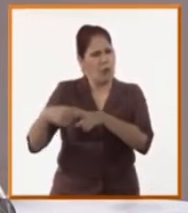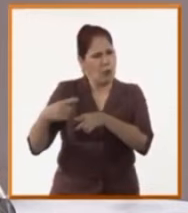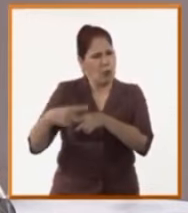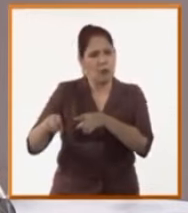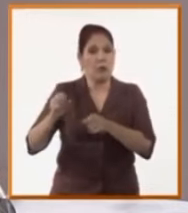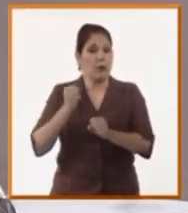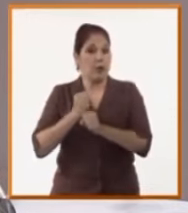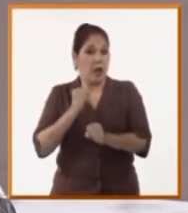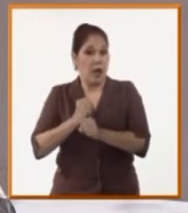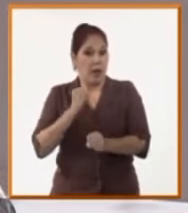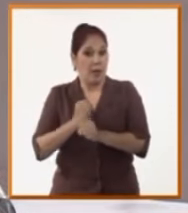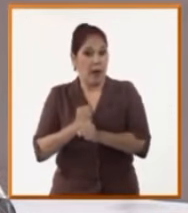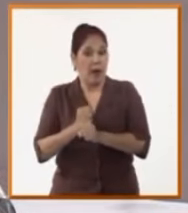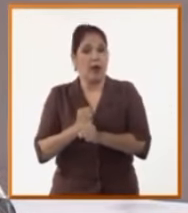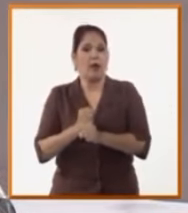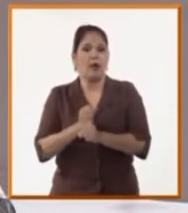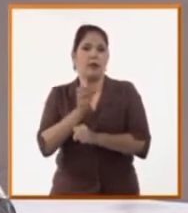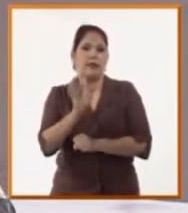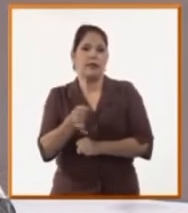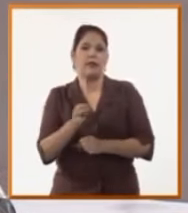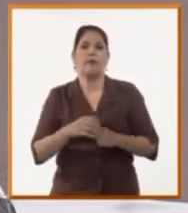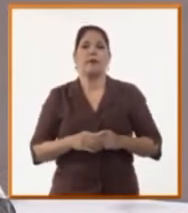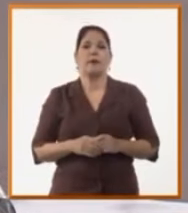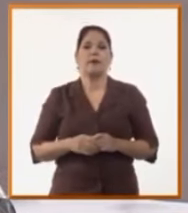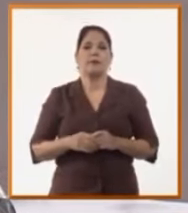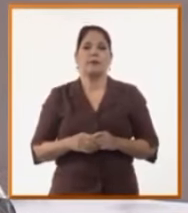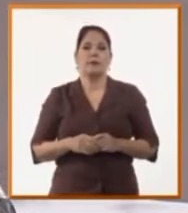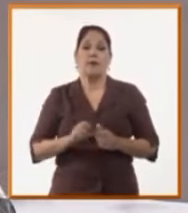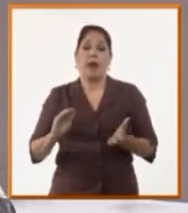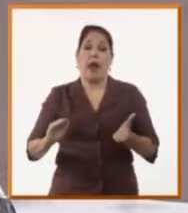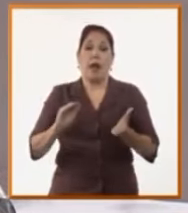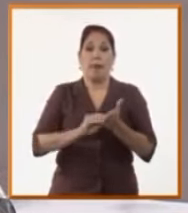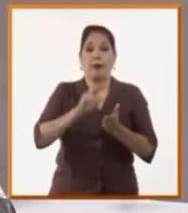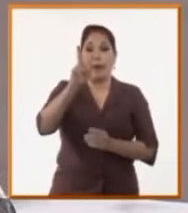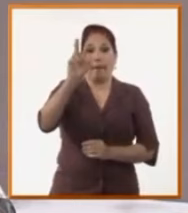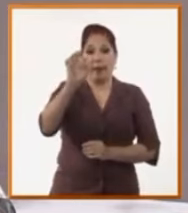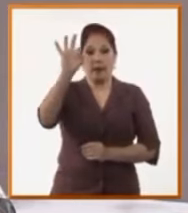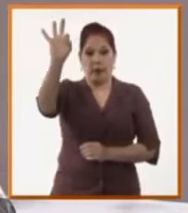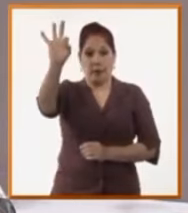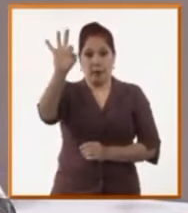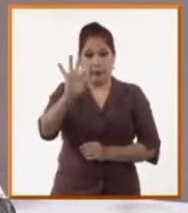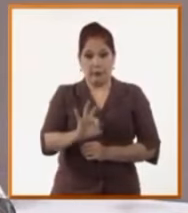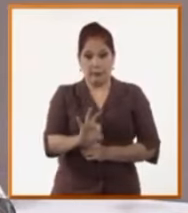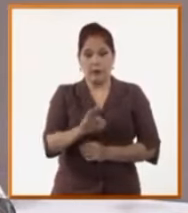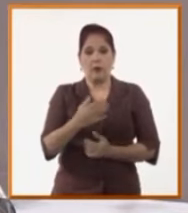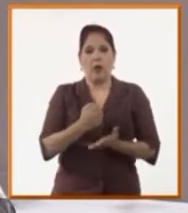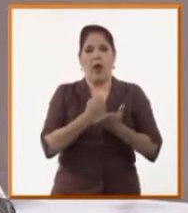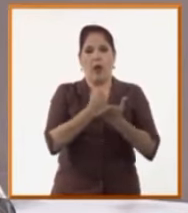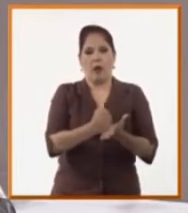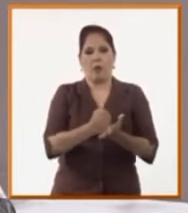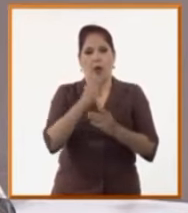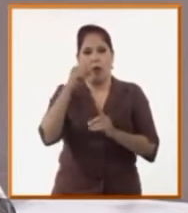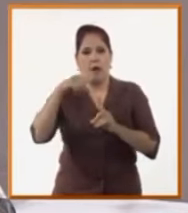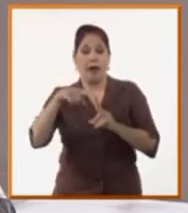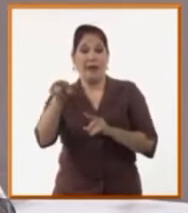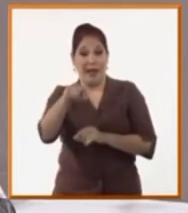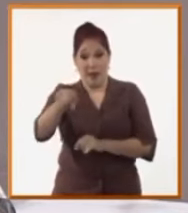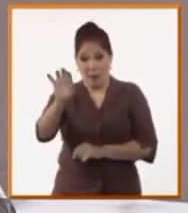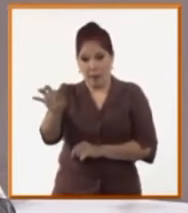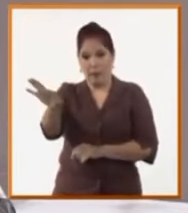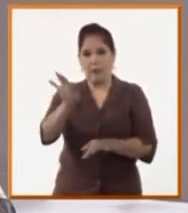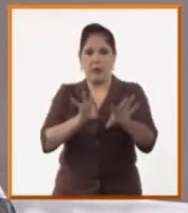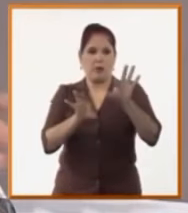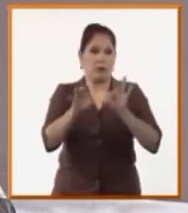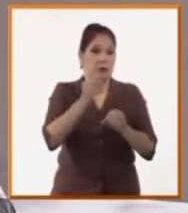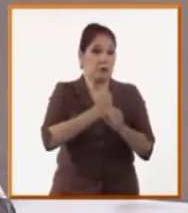empleados en el caso de los titulares y los socios aportan el 20% de la de la base contributiva que ellos seleccion y los